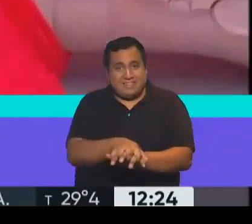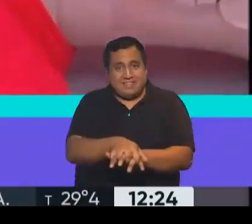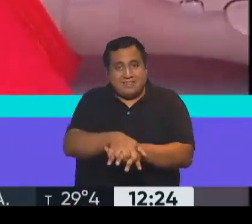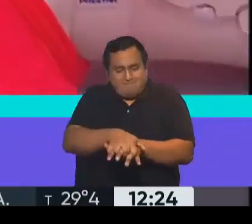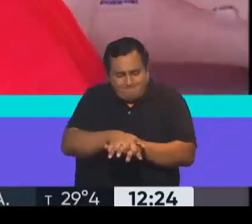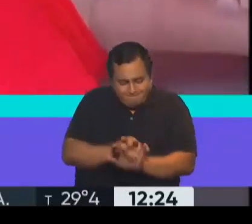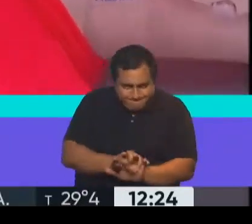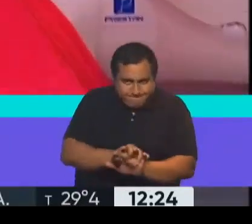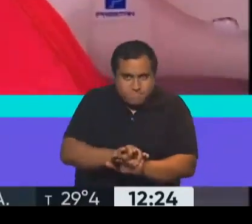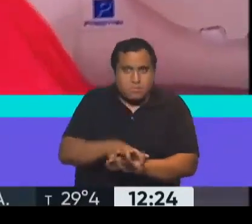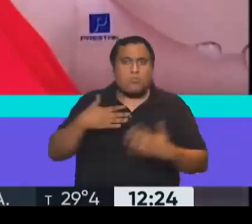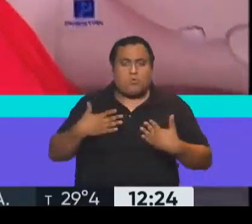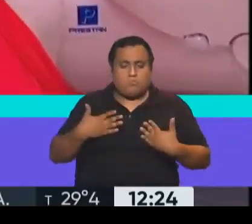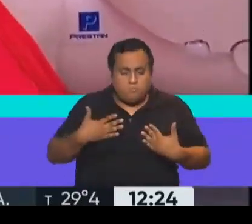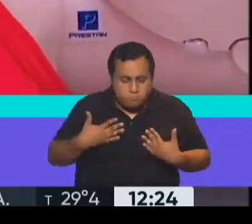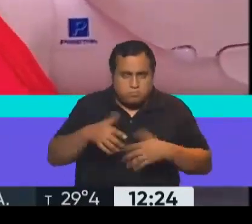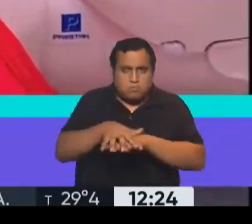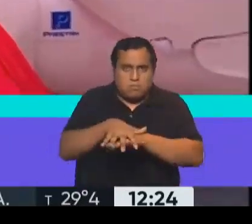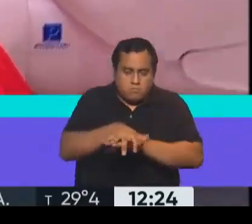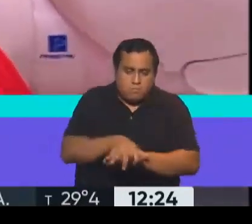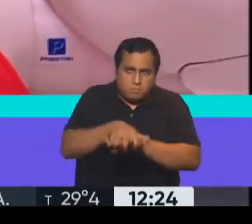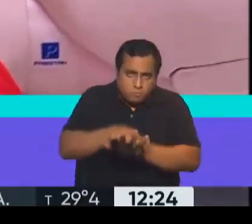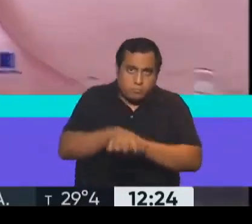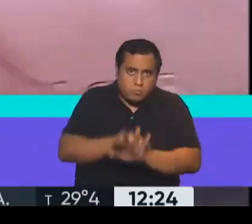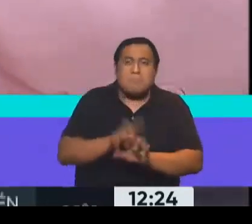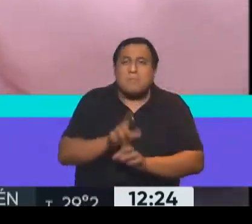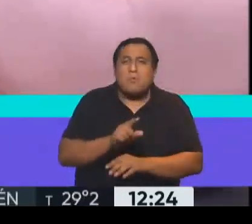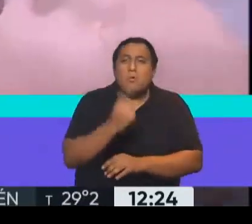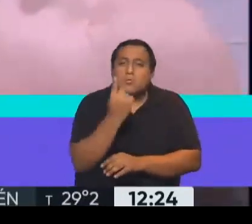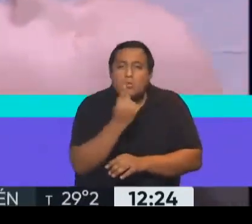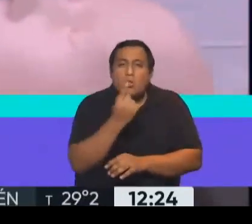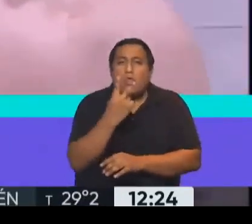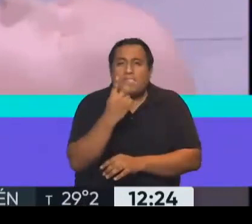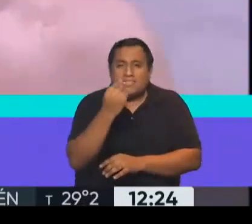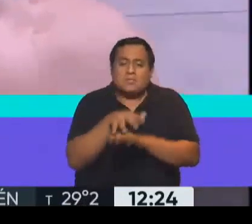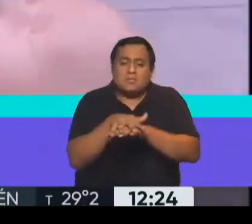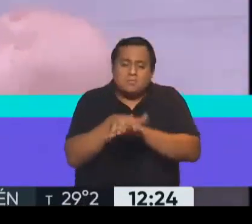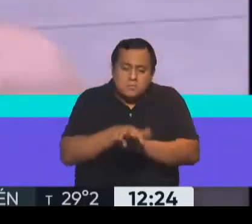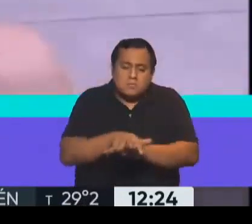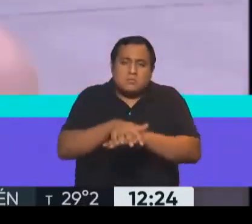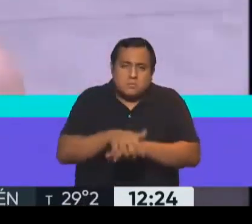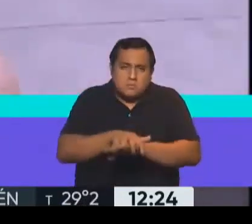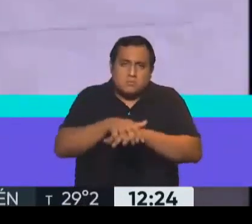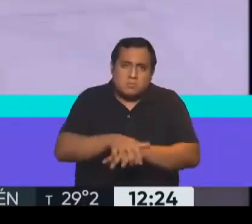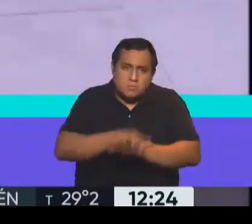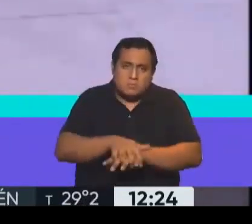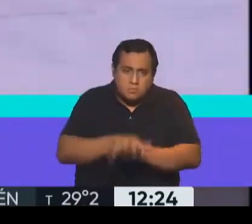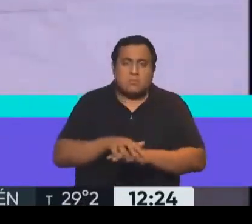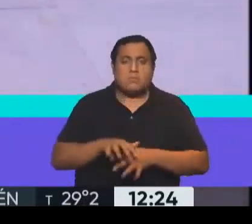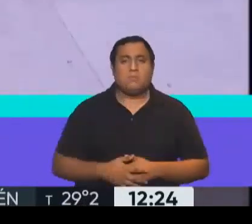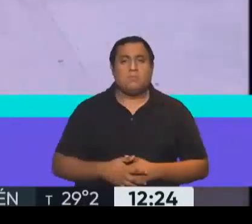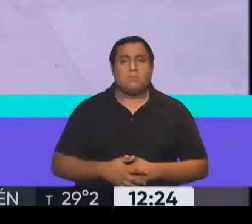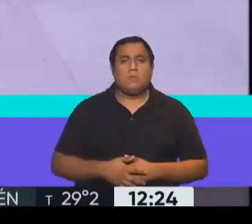mano y me tiro bien hacia adelante. Y ahí comprimo. 1, 2, 1, 2, 1, 2, 1, 2, 1,